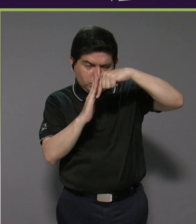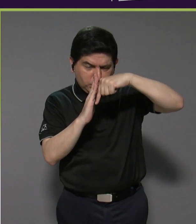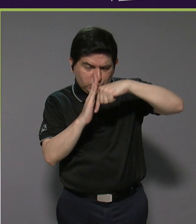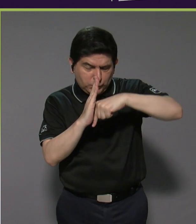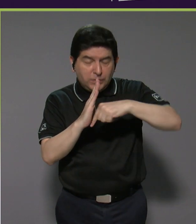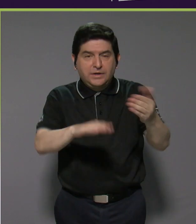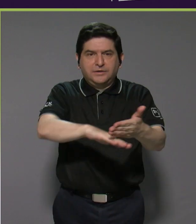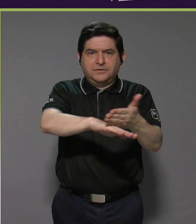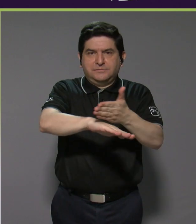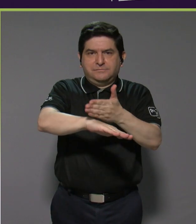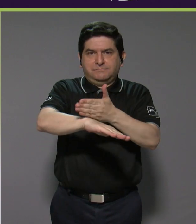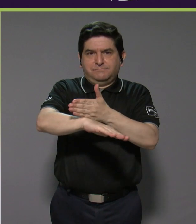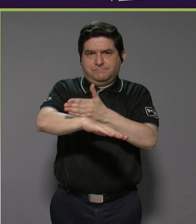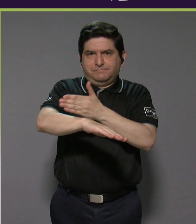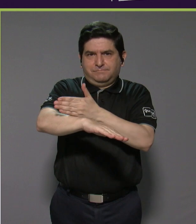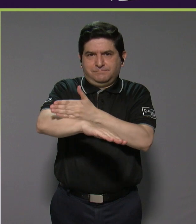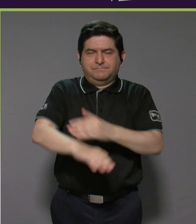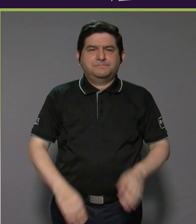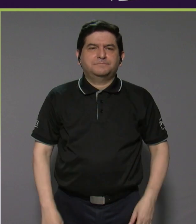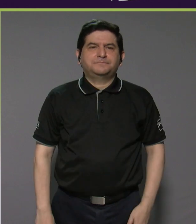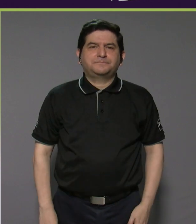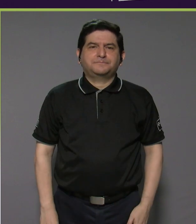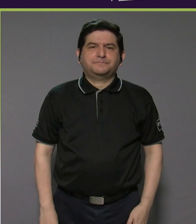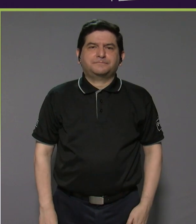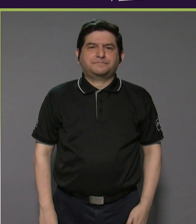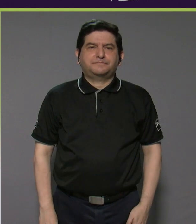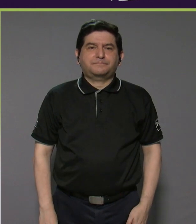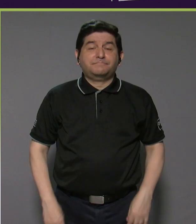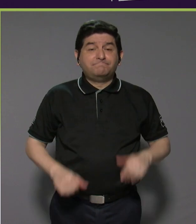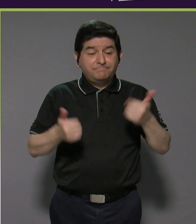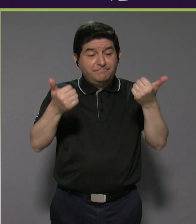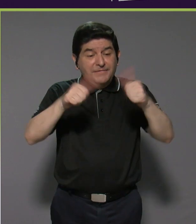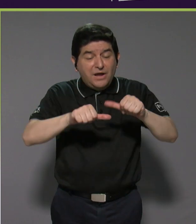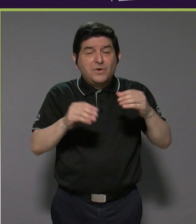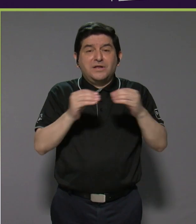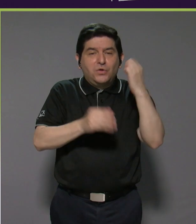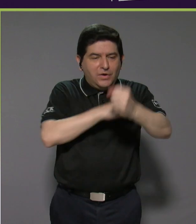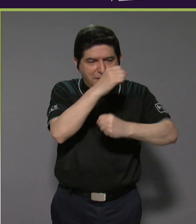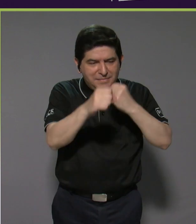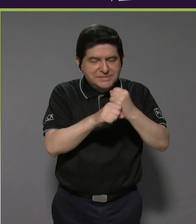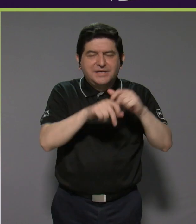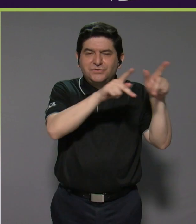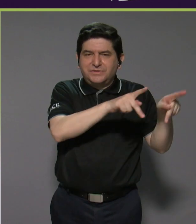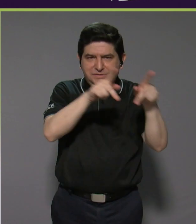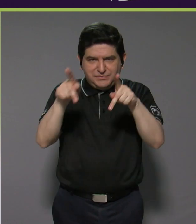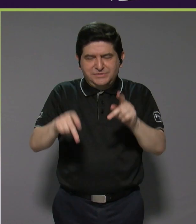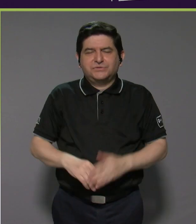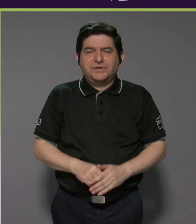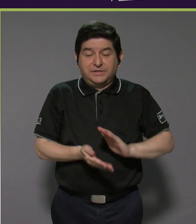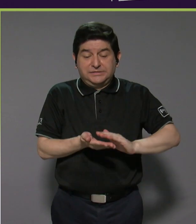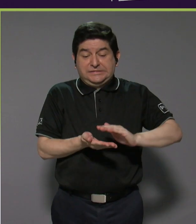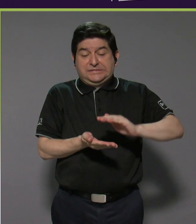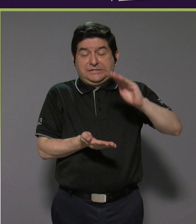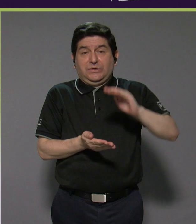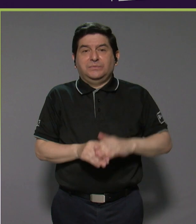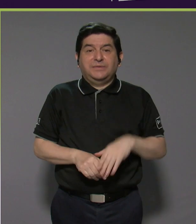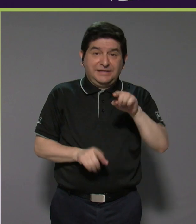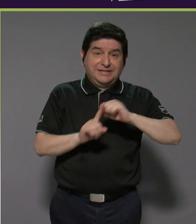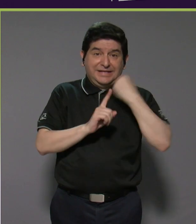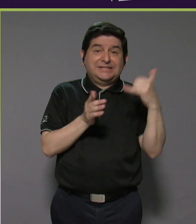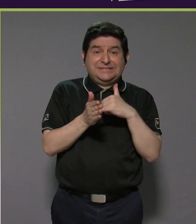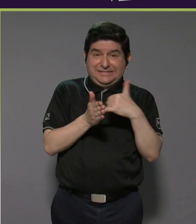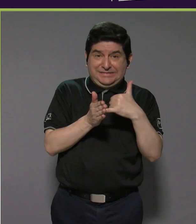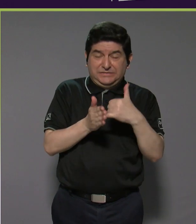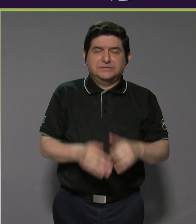va creciendo y se va acrecentando conforme vamos teniendo más edad. Y también